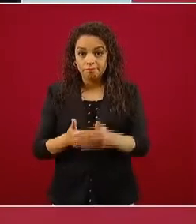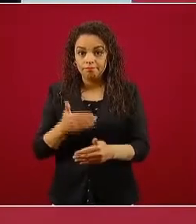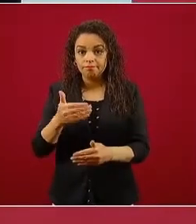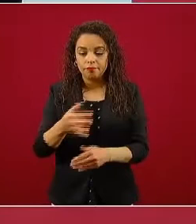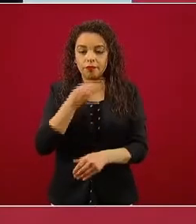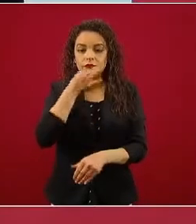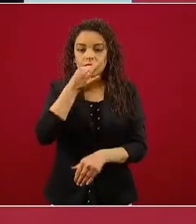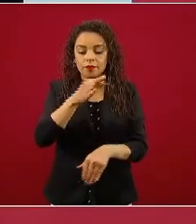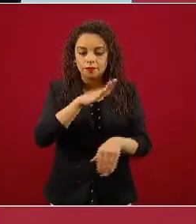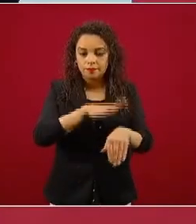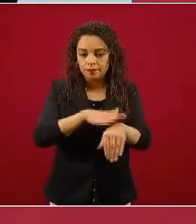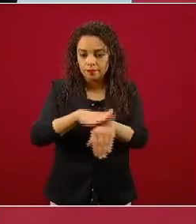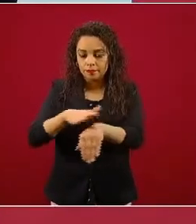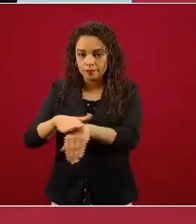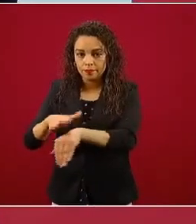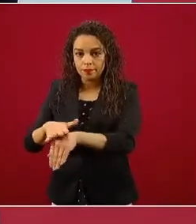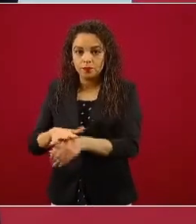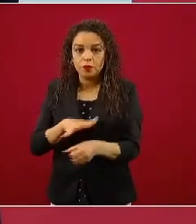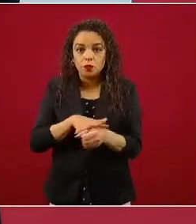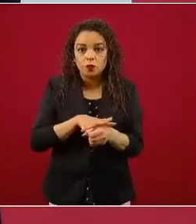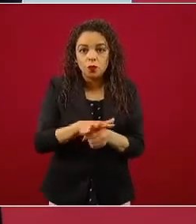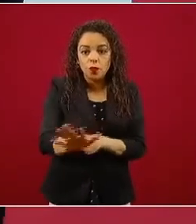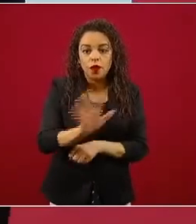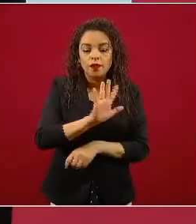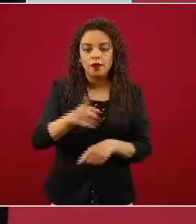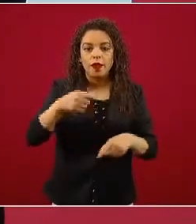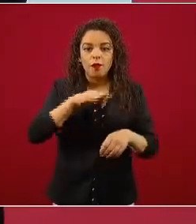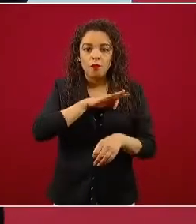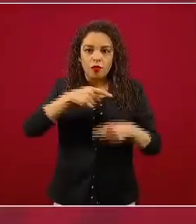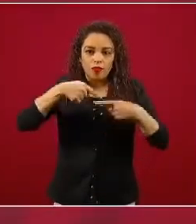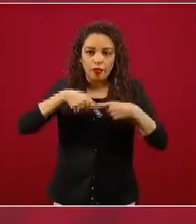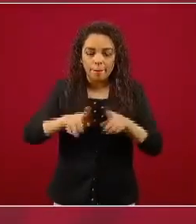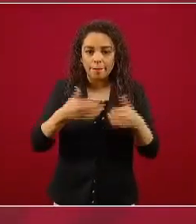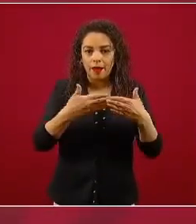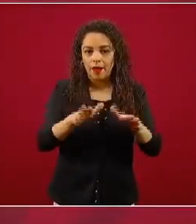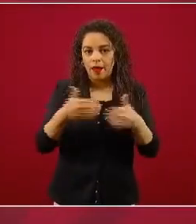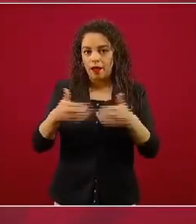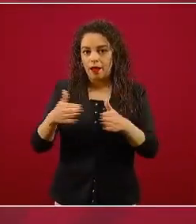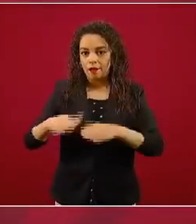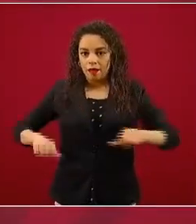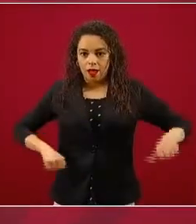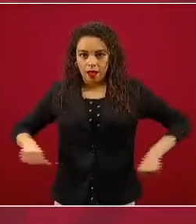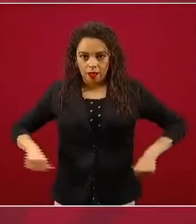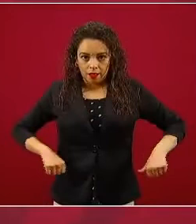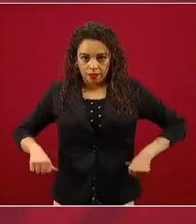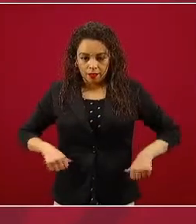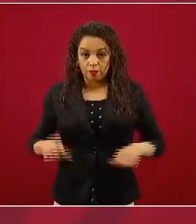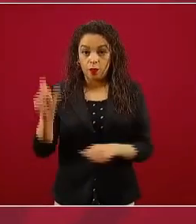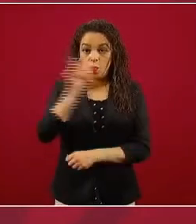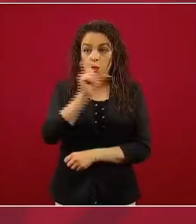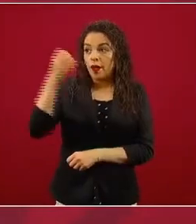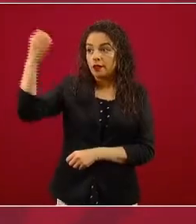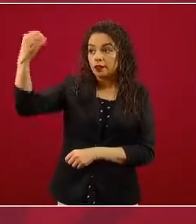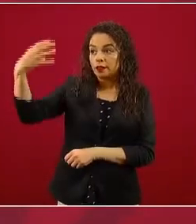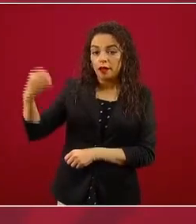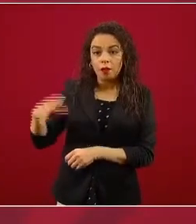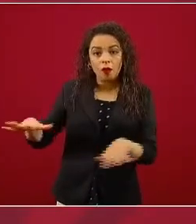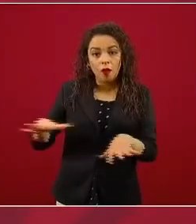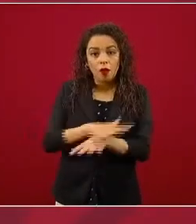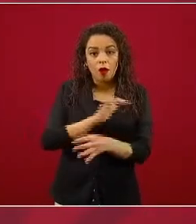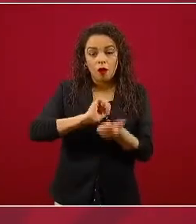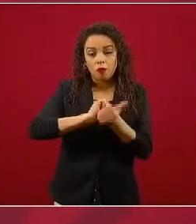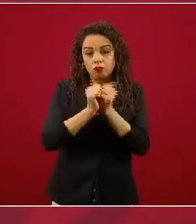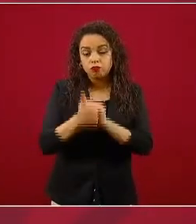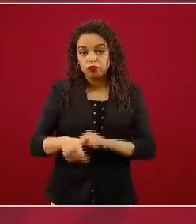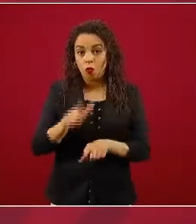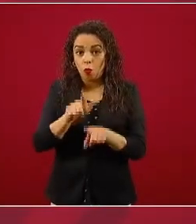qué actividades van a abrir. Cuando se pase al semáforo en color naranja, como ya lo habíamos comentado y como está